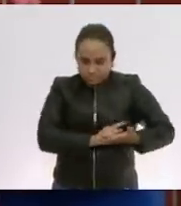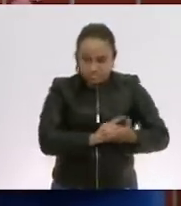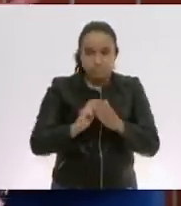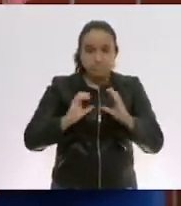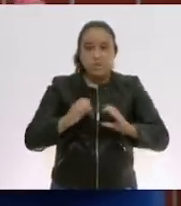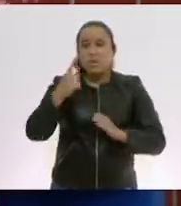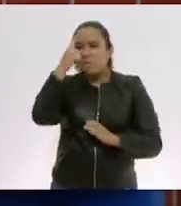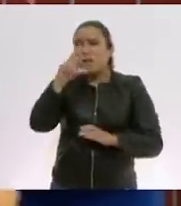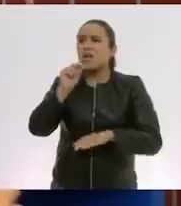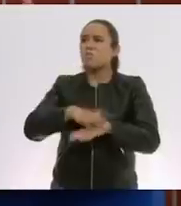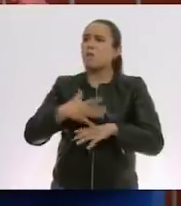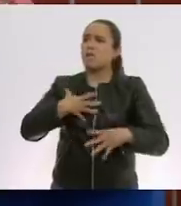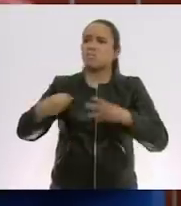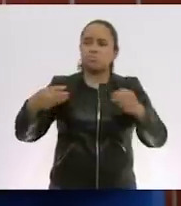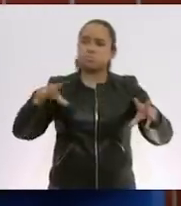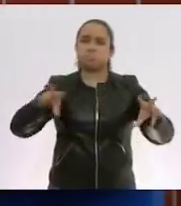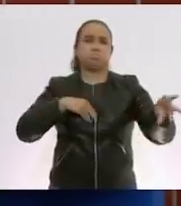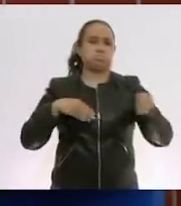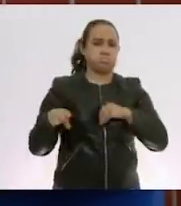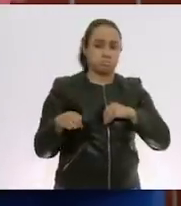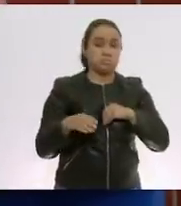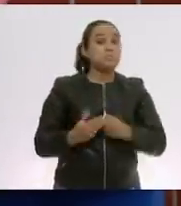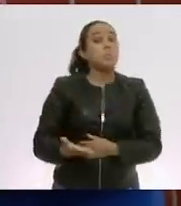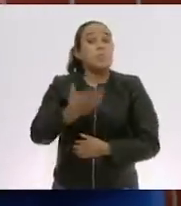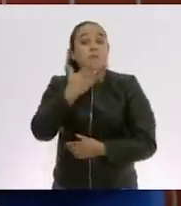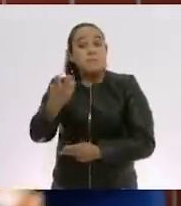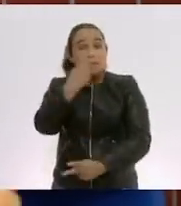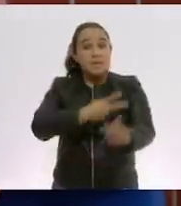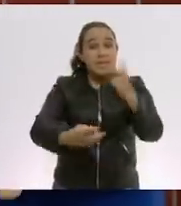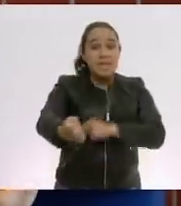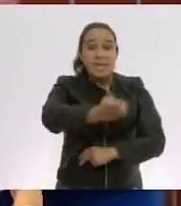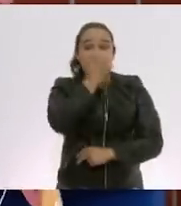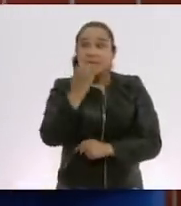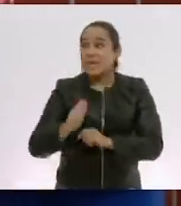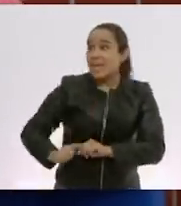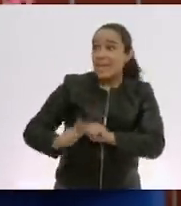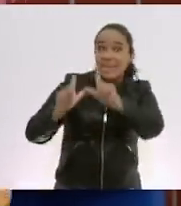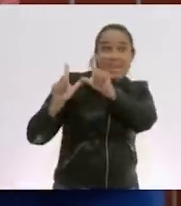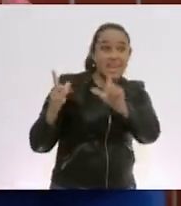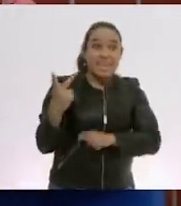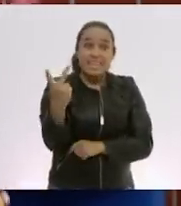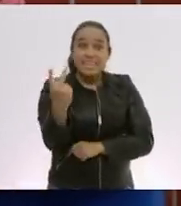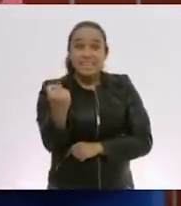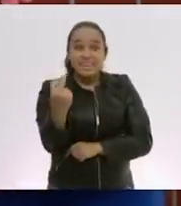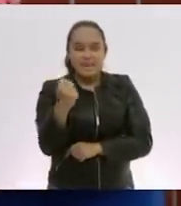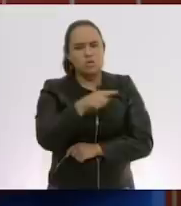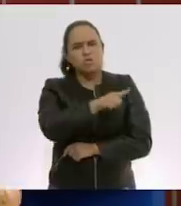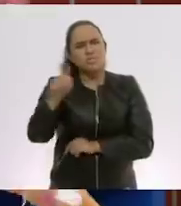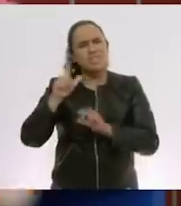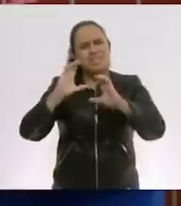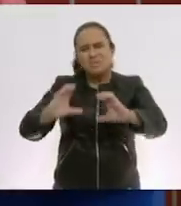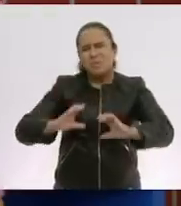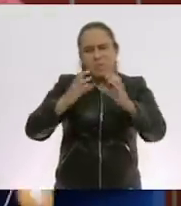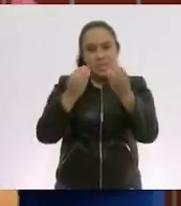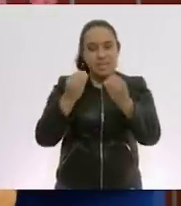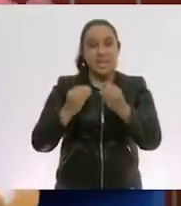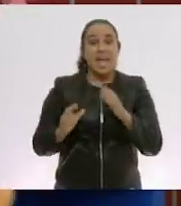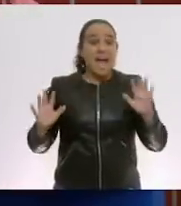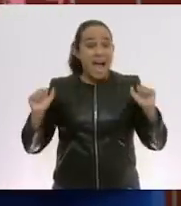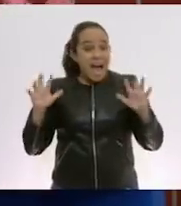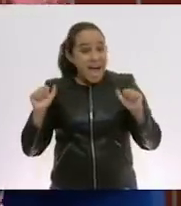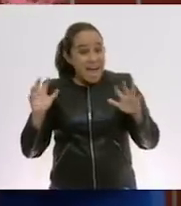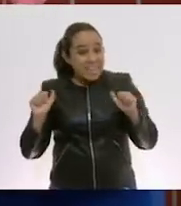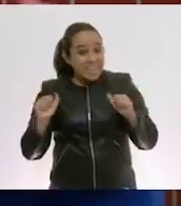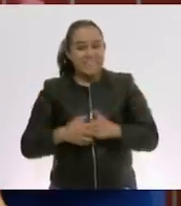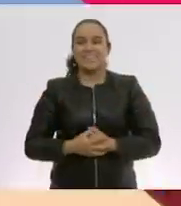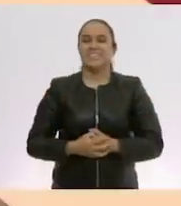evitar contagios. ¡Bienvenidos a la escuela por la tele! ¡Y cuídense mucho! ¡Adiós!